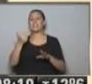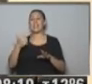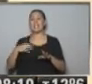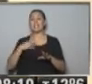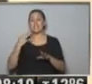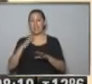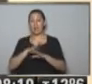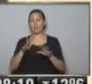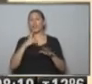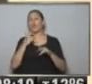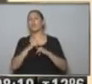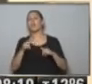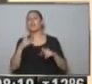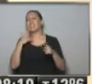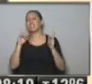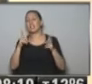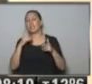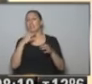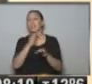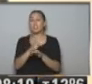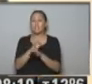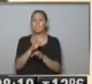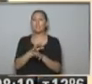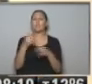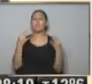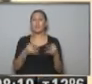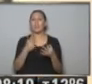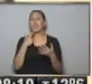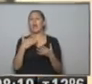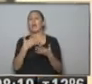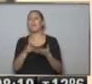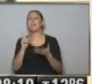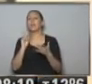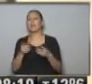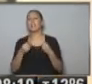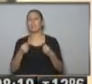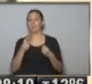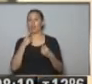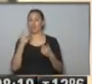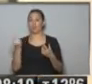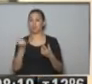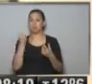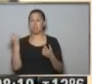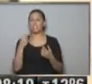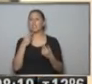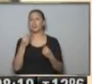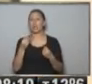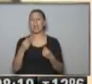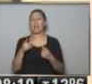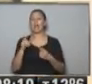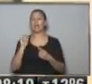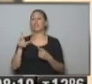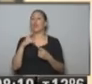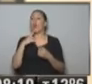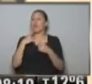tener una programación muy entretenida, educativa, de gran calidad, además de tener una fuerte identidad nacional, ya que la mayoría de